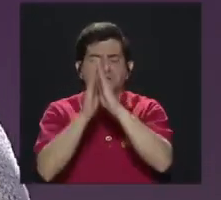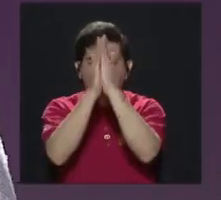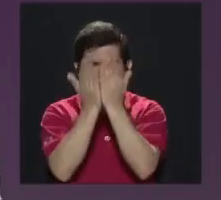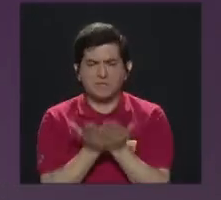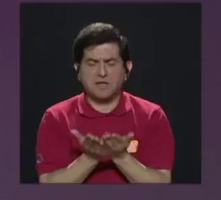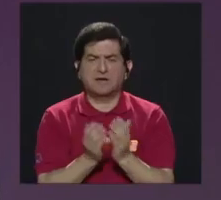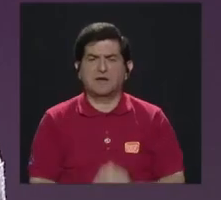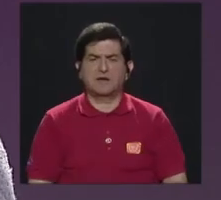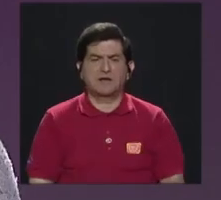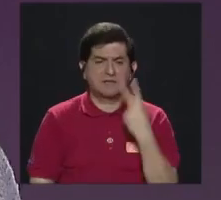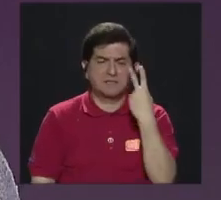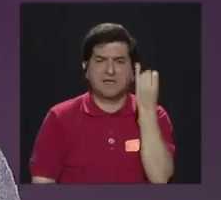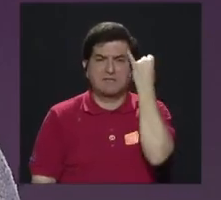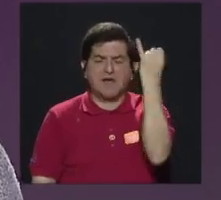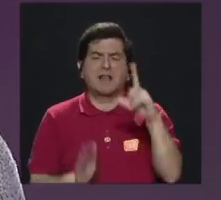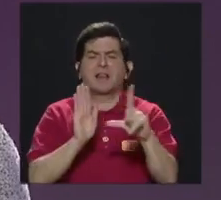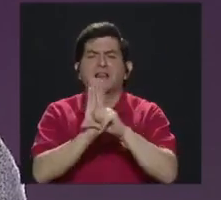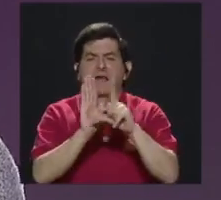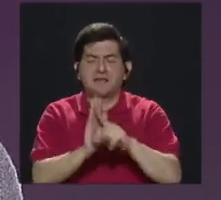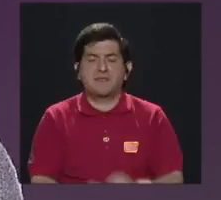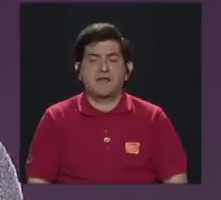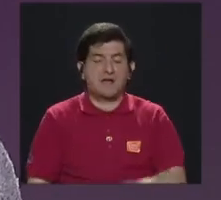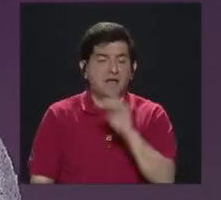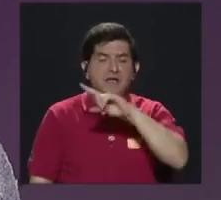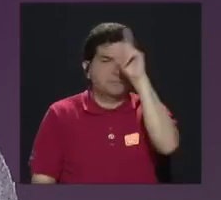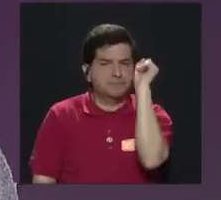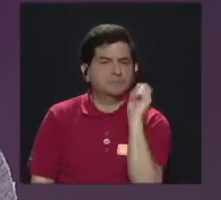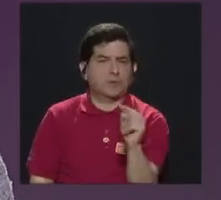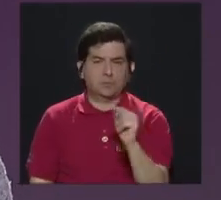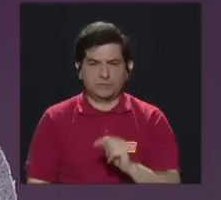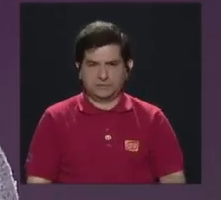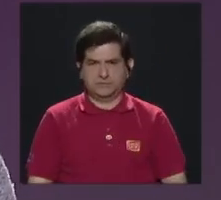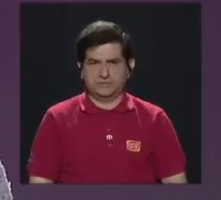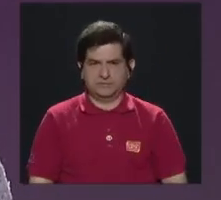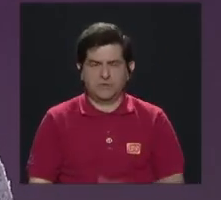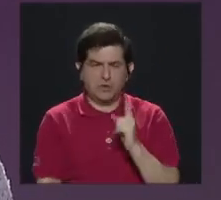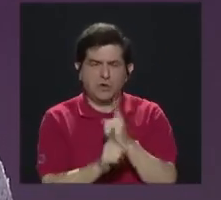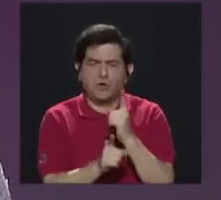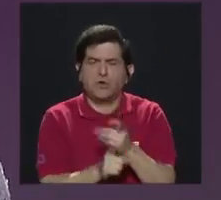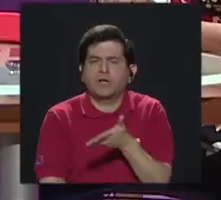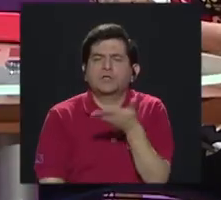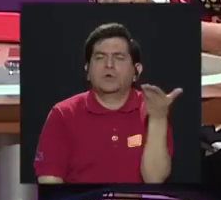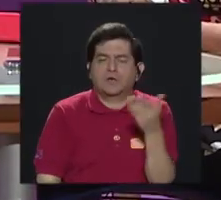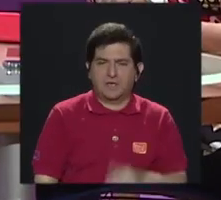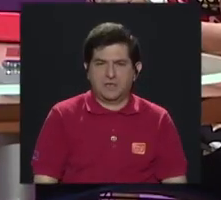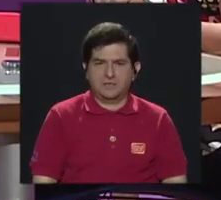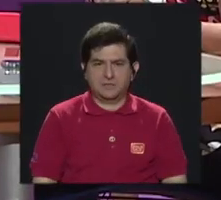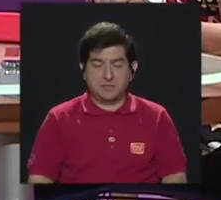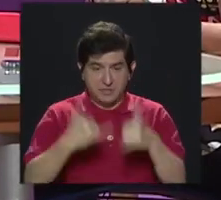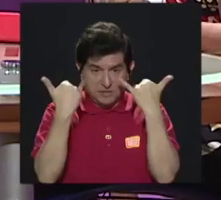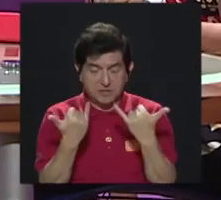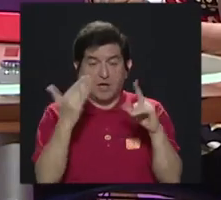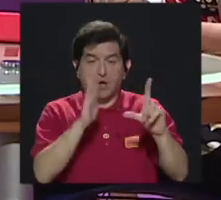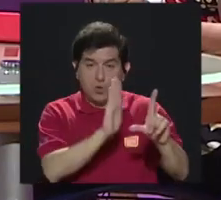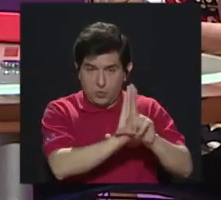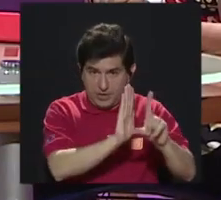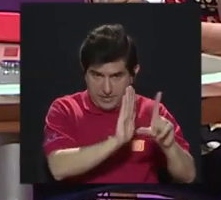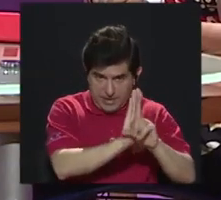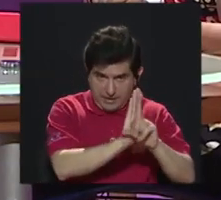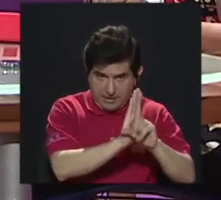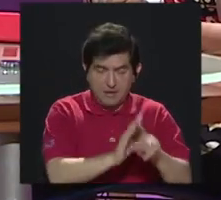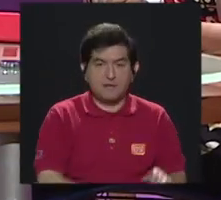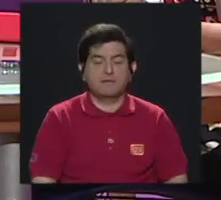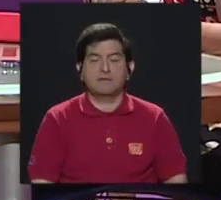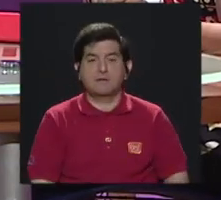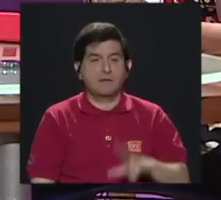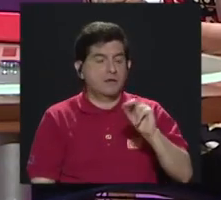bíblicos, que vean los argumentos legales y se cuestionen qué es lo correcto. Si es como está ahorita la legislación, que no